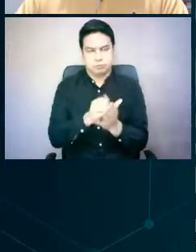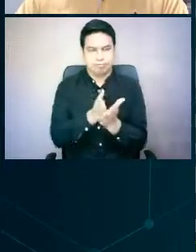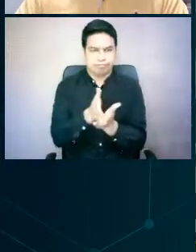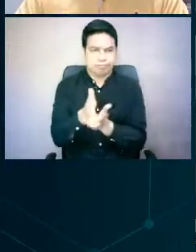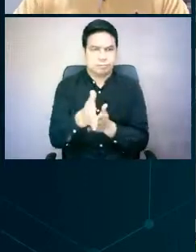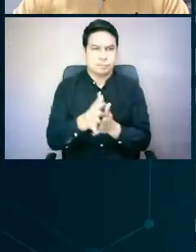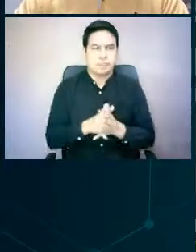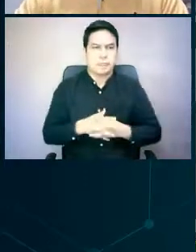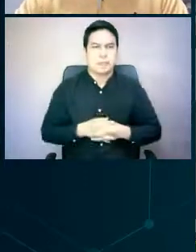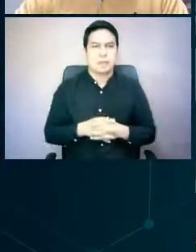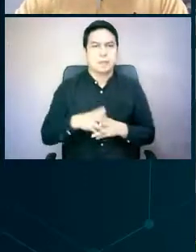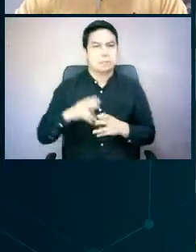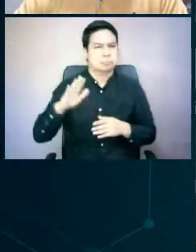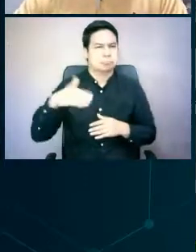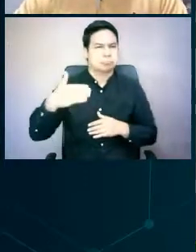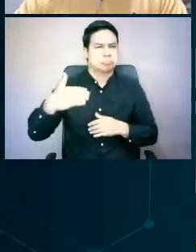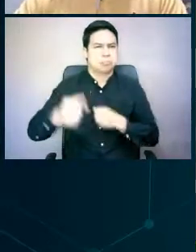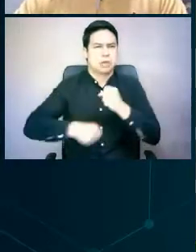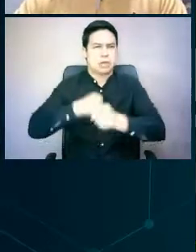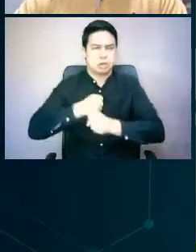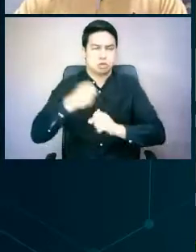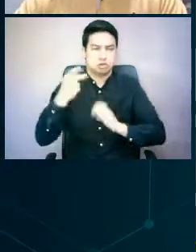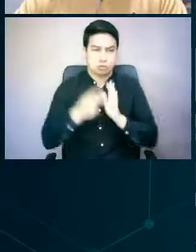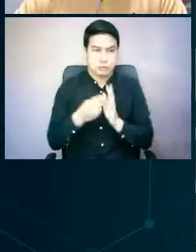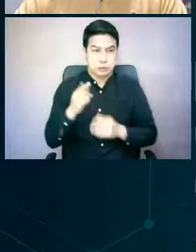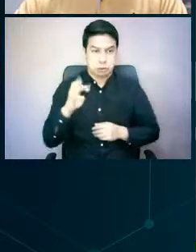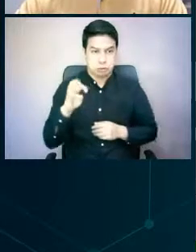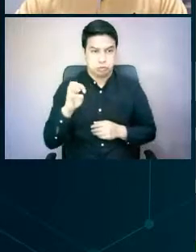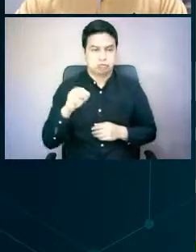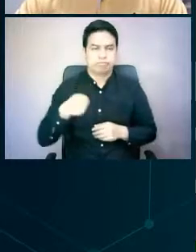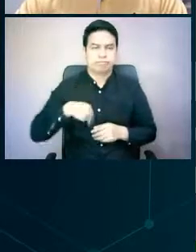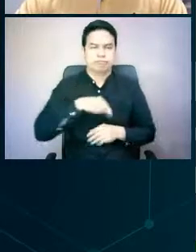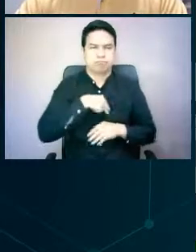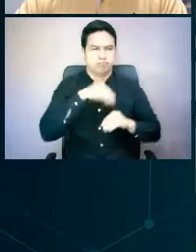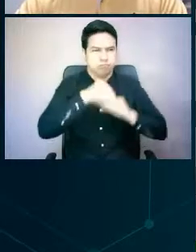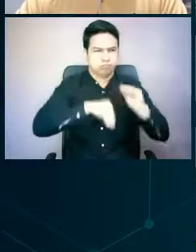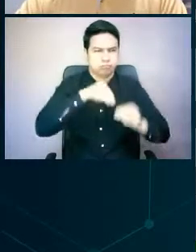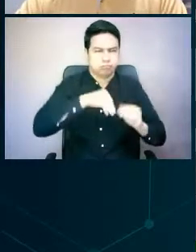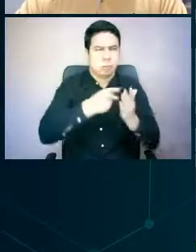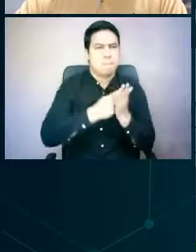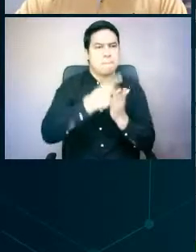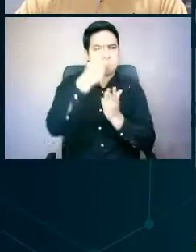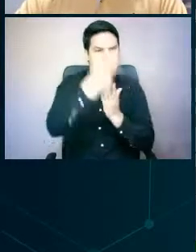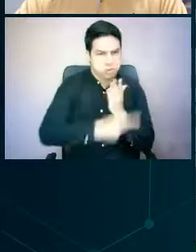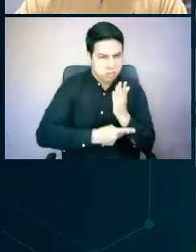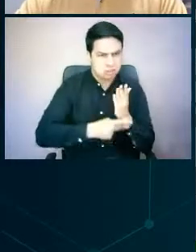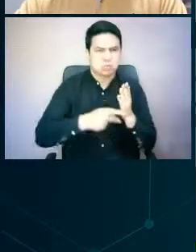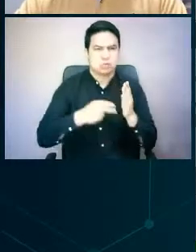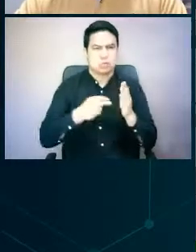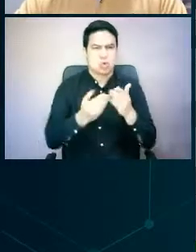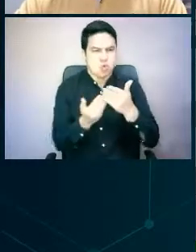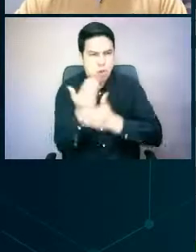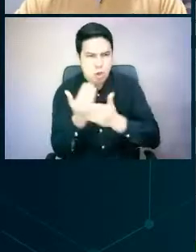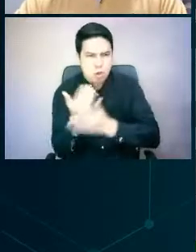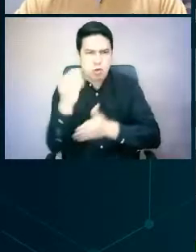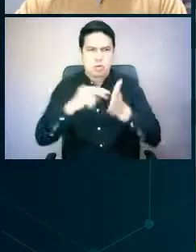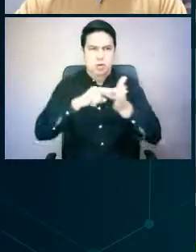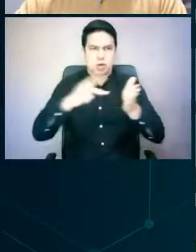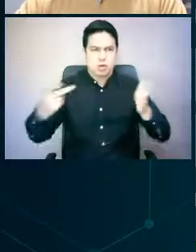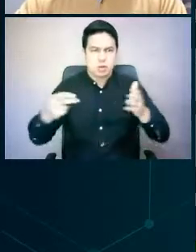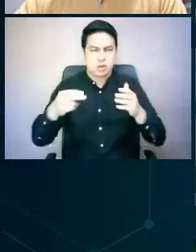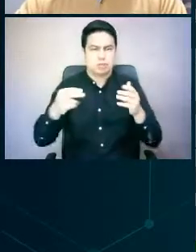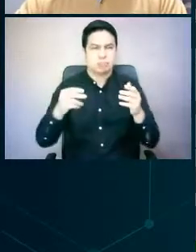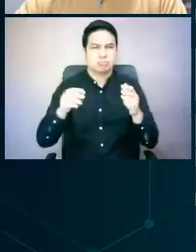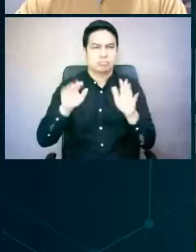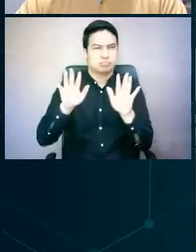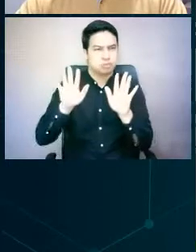2018, durante el desarrollo de los diseños de los proyectos de ampliación y modernización de las subestaciones Santa Fe de